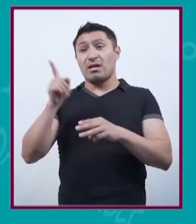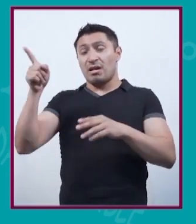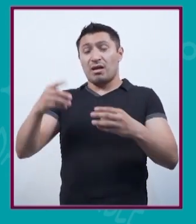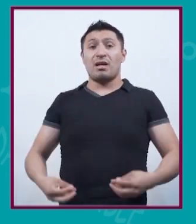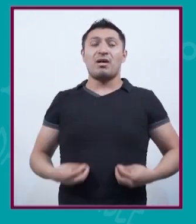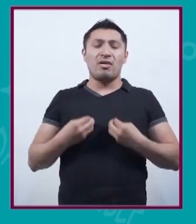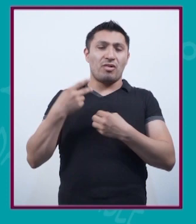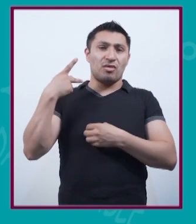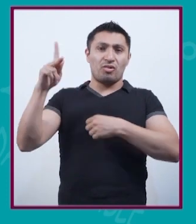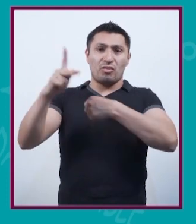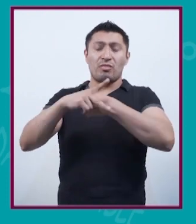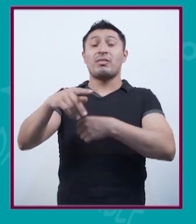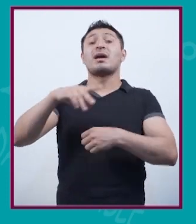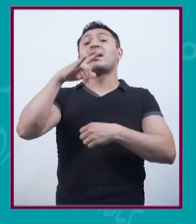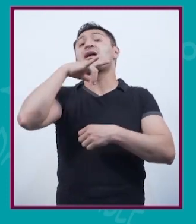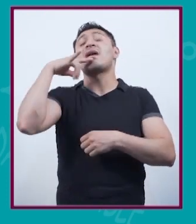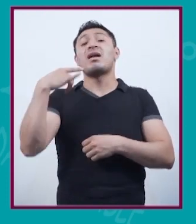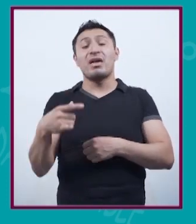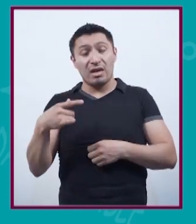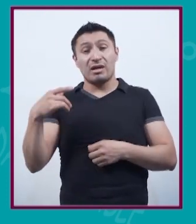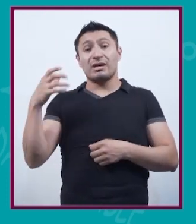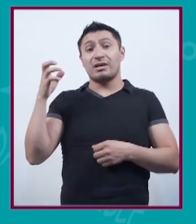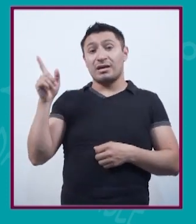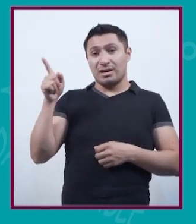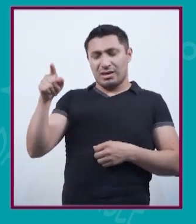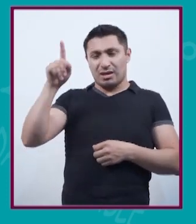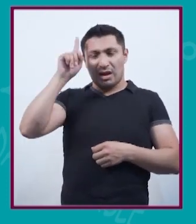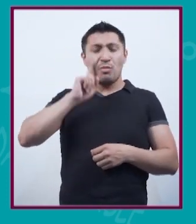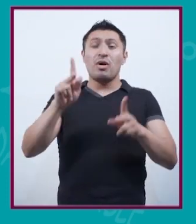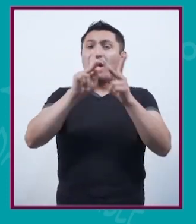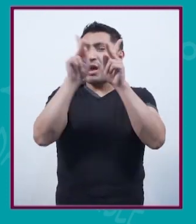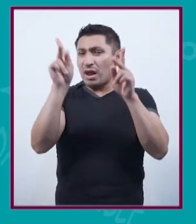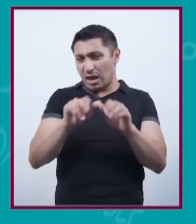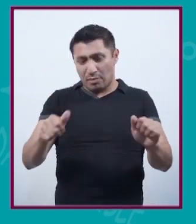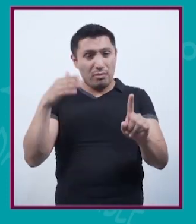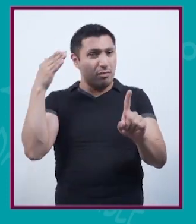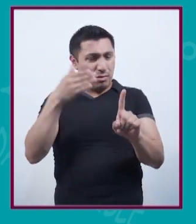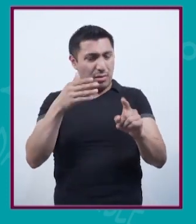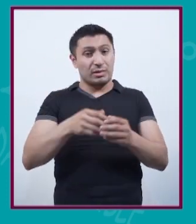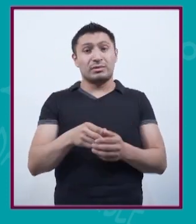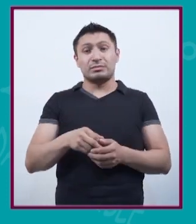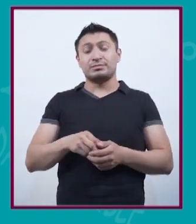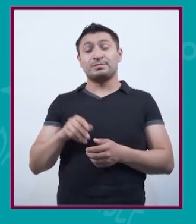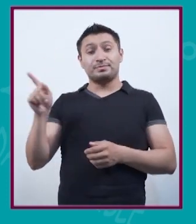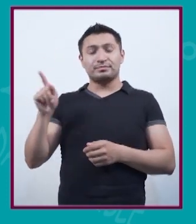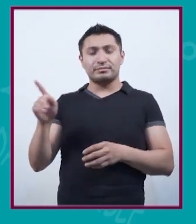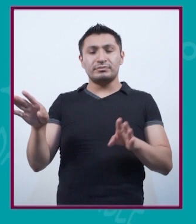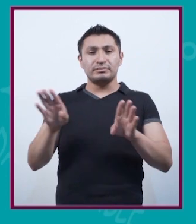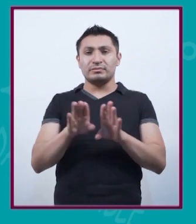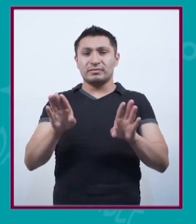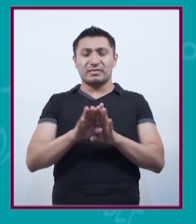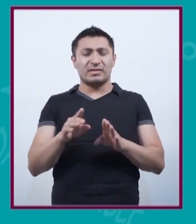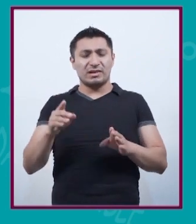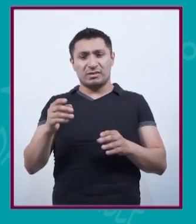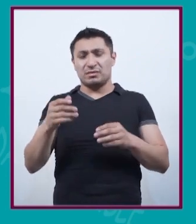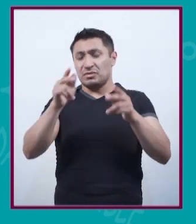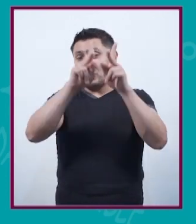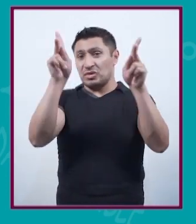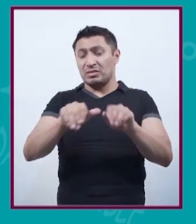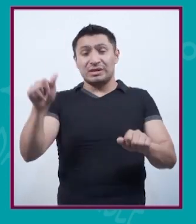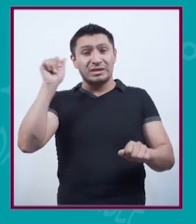De la Primera Guerra Mundial, ella la vivió en Chile, y ella era una mujer